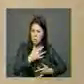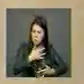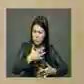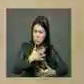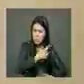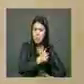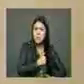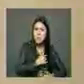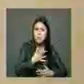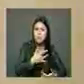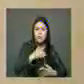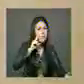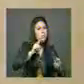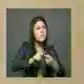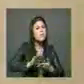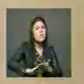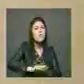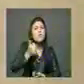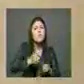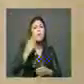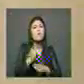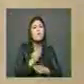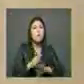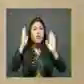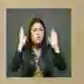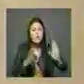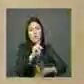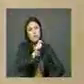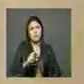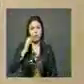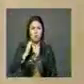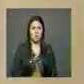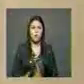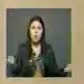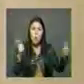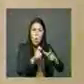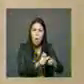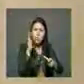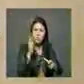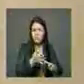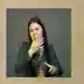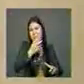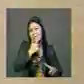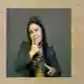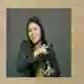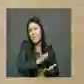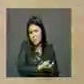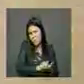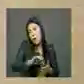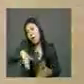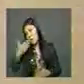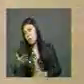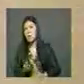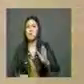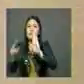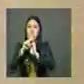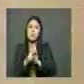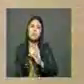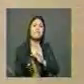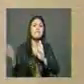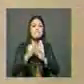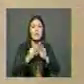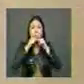que resuelve un interés particular de dos sujetos, aunque después sometido a normas de derecho